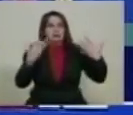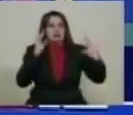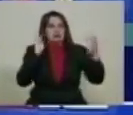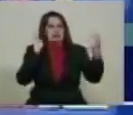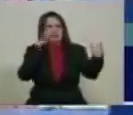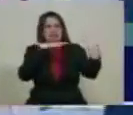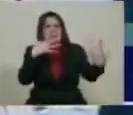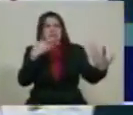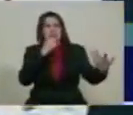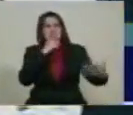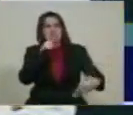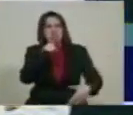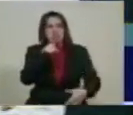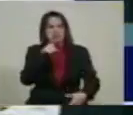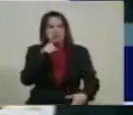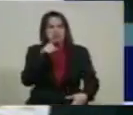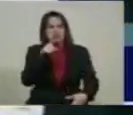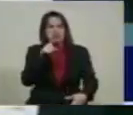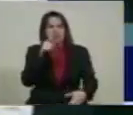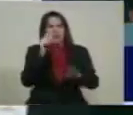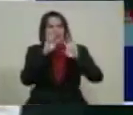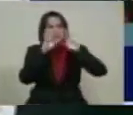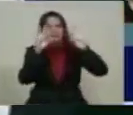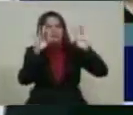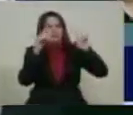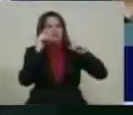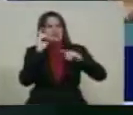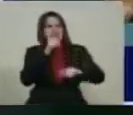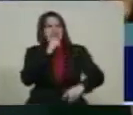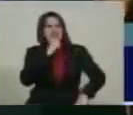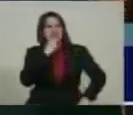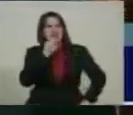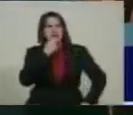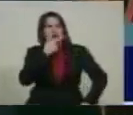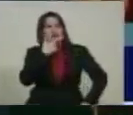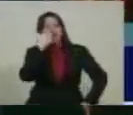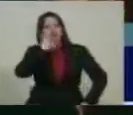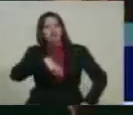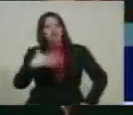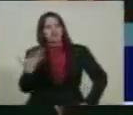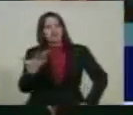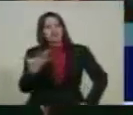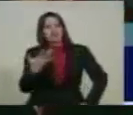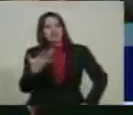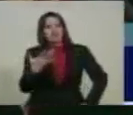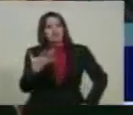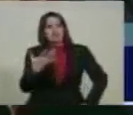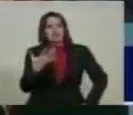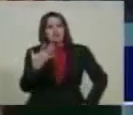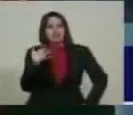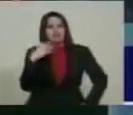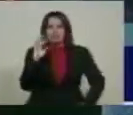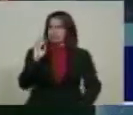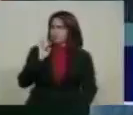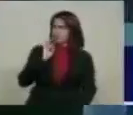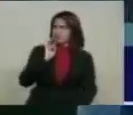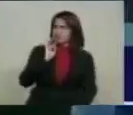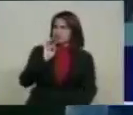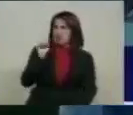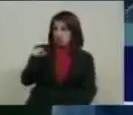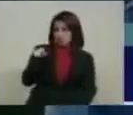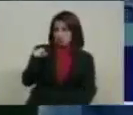y le preguntan, espejito, espejito, ¿quién es el más bonito? Y el mismo espejito le contesta,